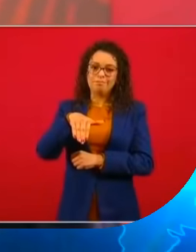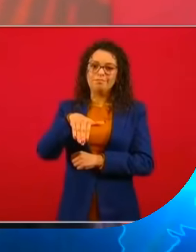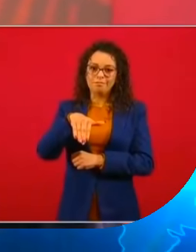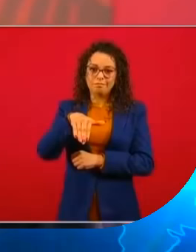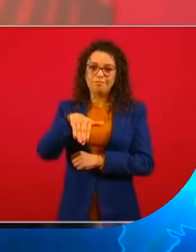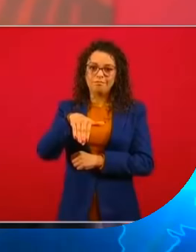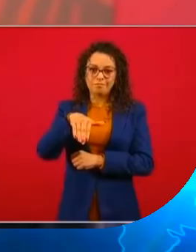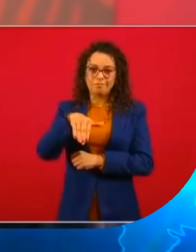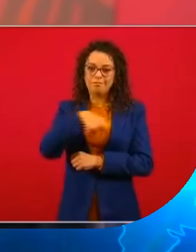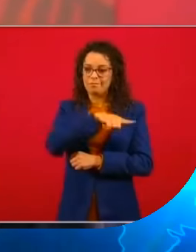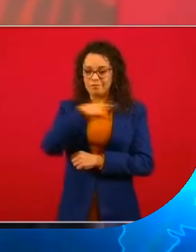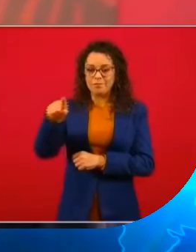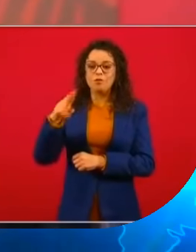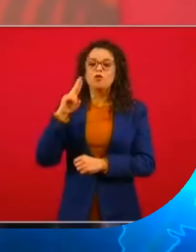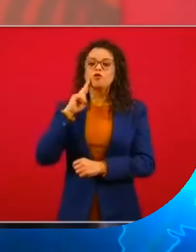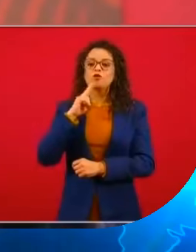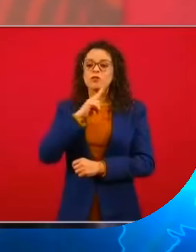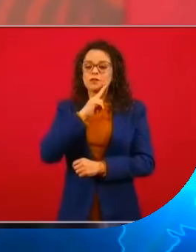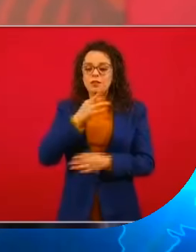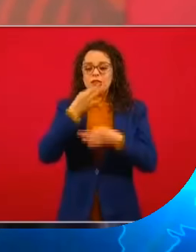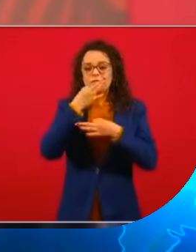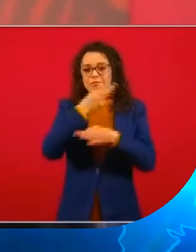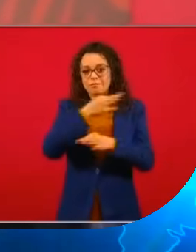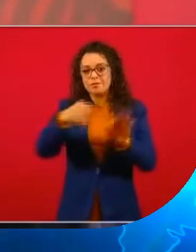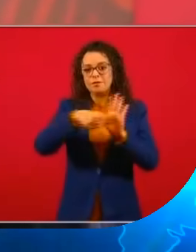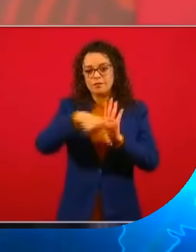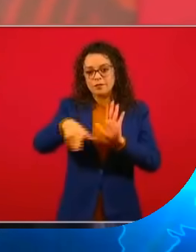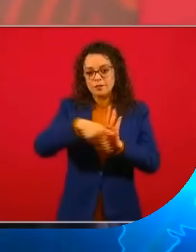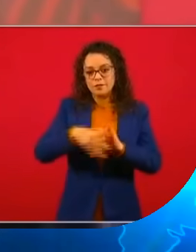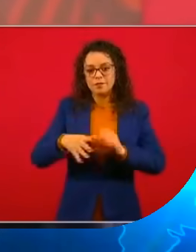y recomendaba que lo voy a hacer yo,